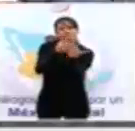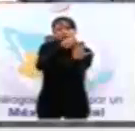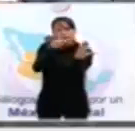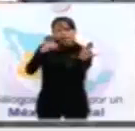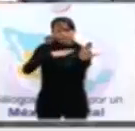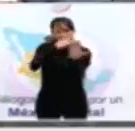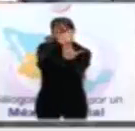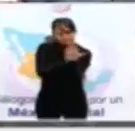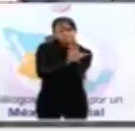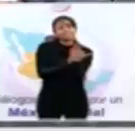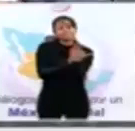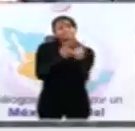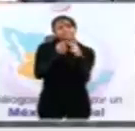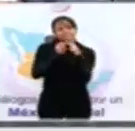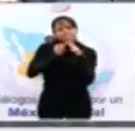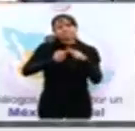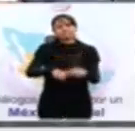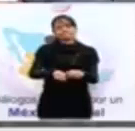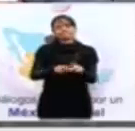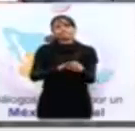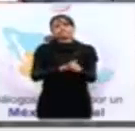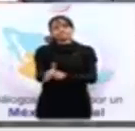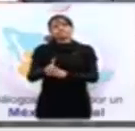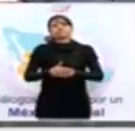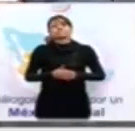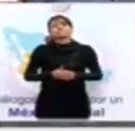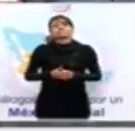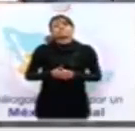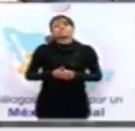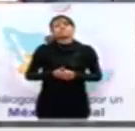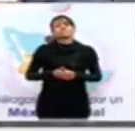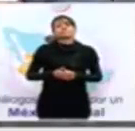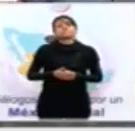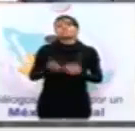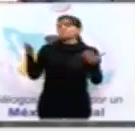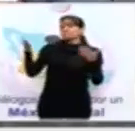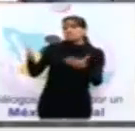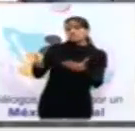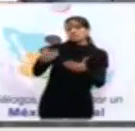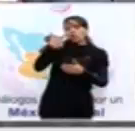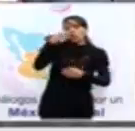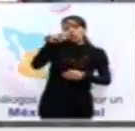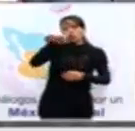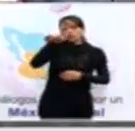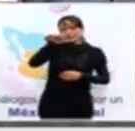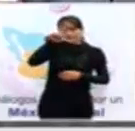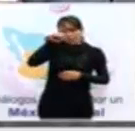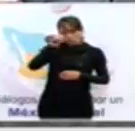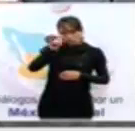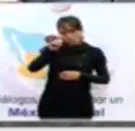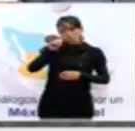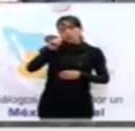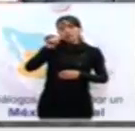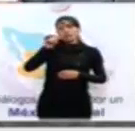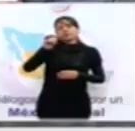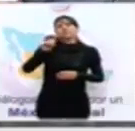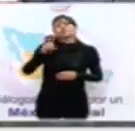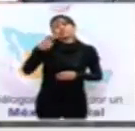De acuerdo al orden que tenemos, iniciaríamos con la ponencia que nos